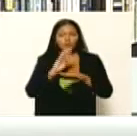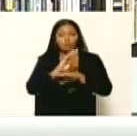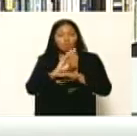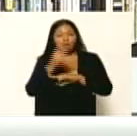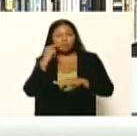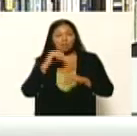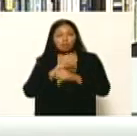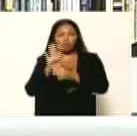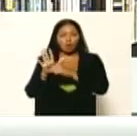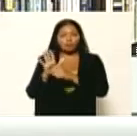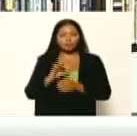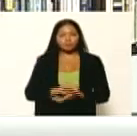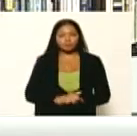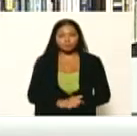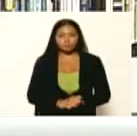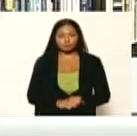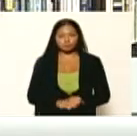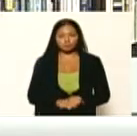frente al coronavirus